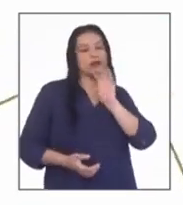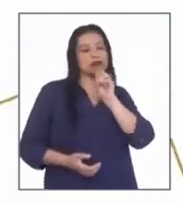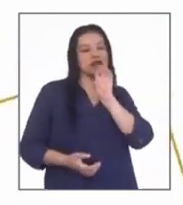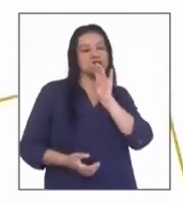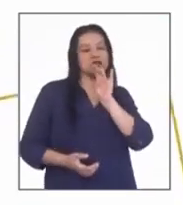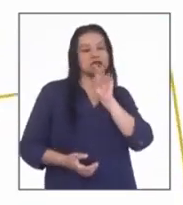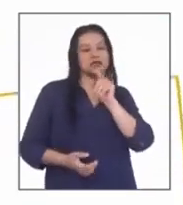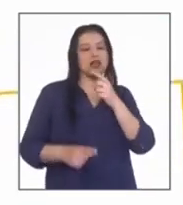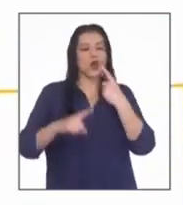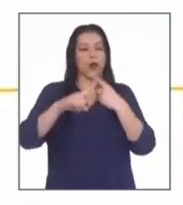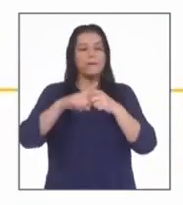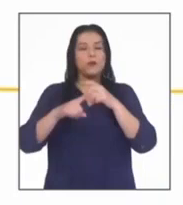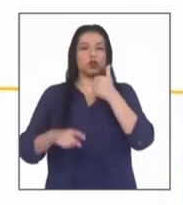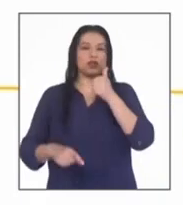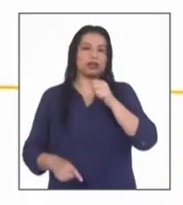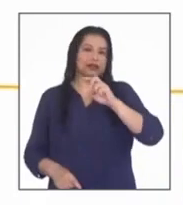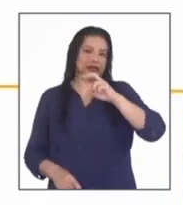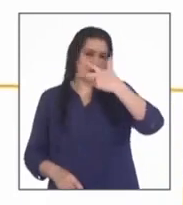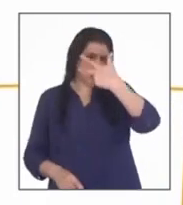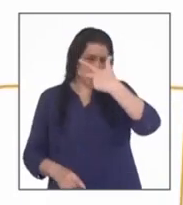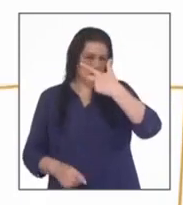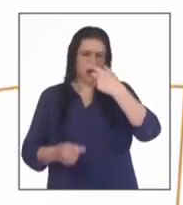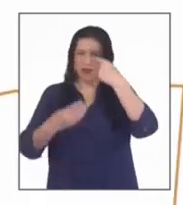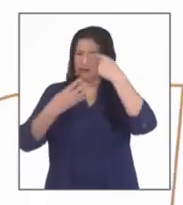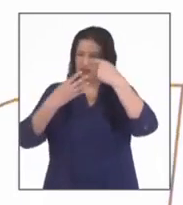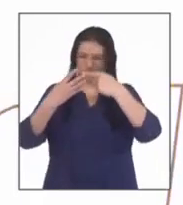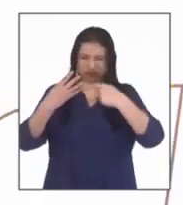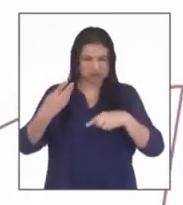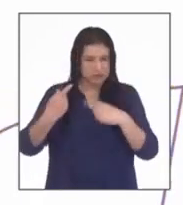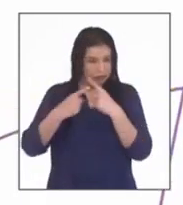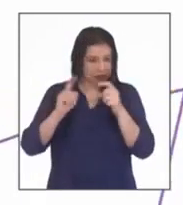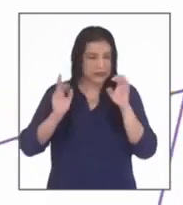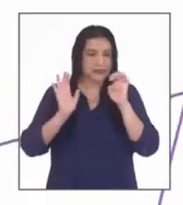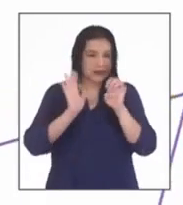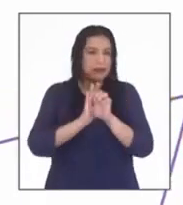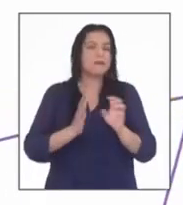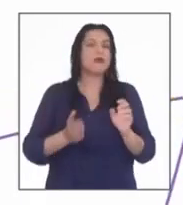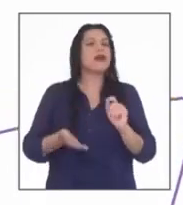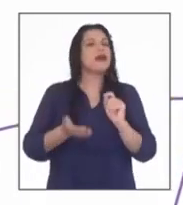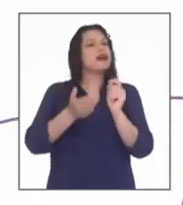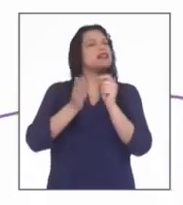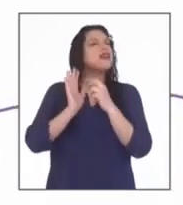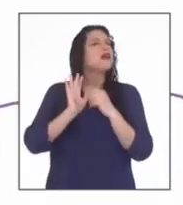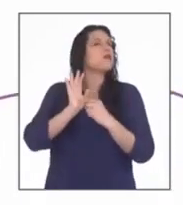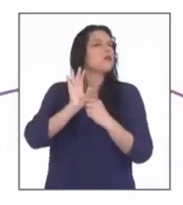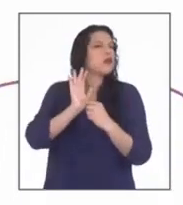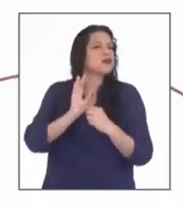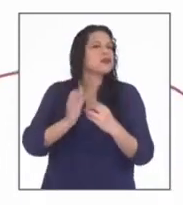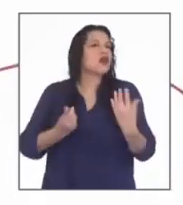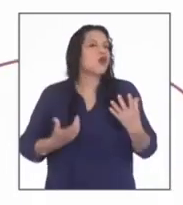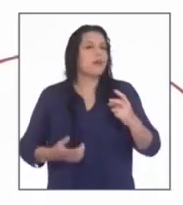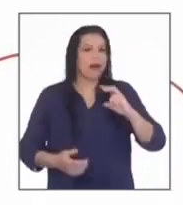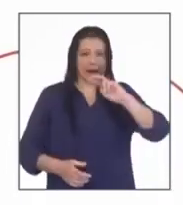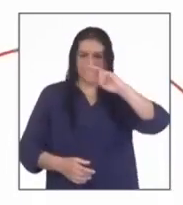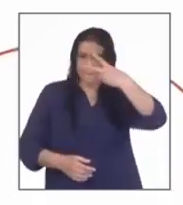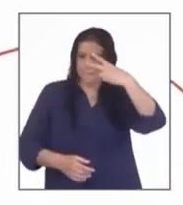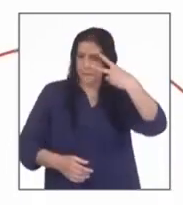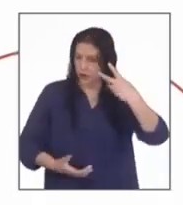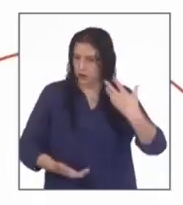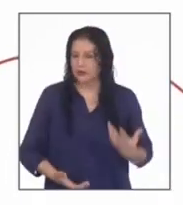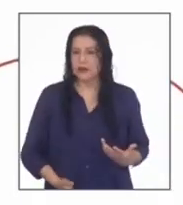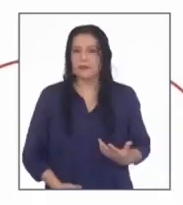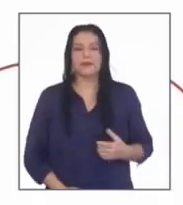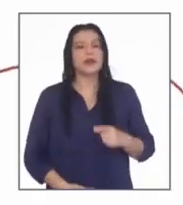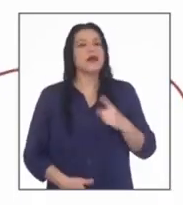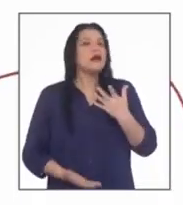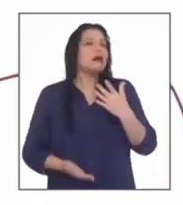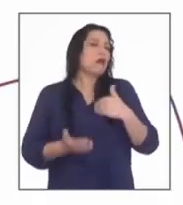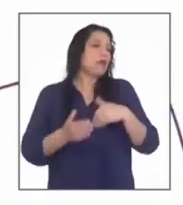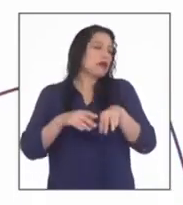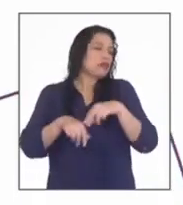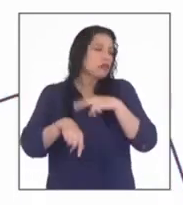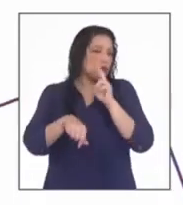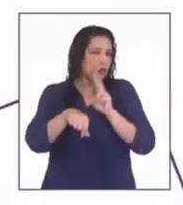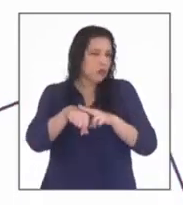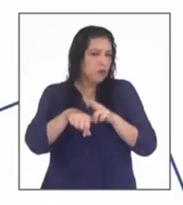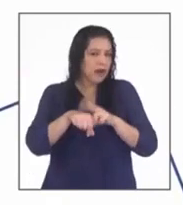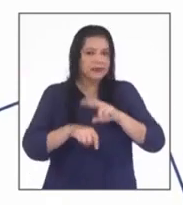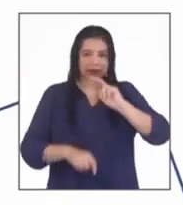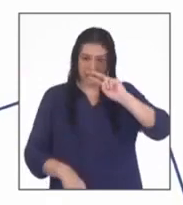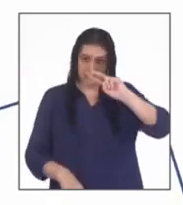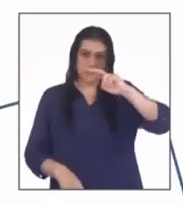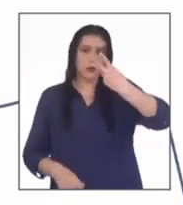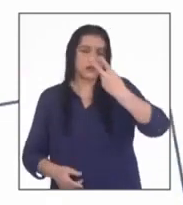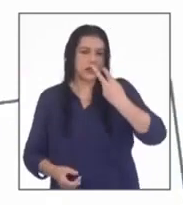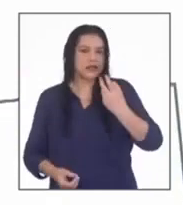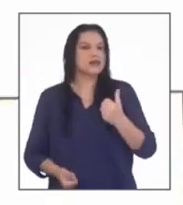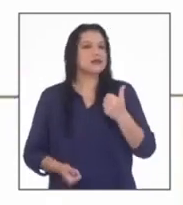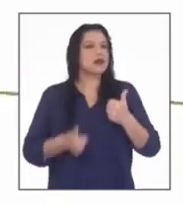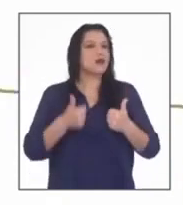0,075 por 10 elevado al cubo, etc., están escritas en notación exponencial. Lo más común es que la potencia